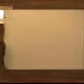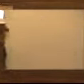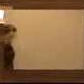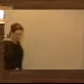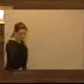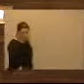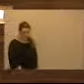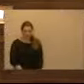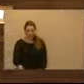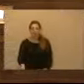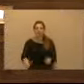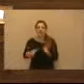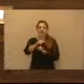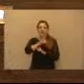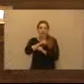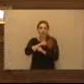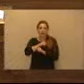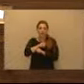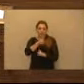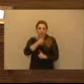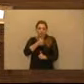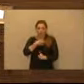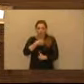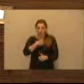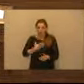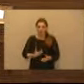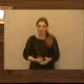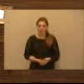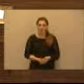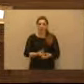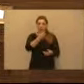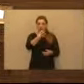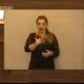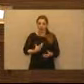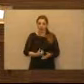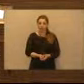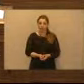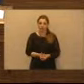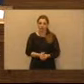Una espera absolutamente insostenible. Bien.